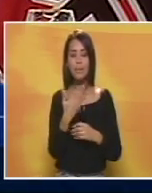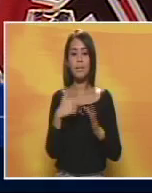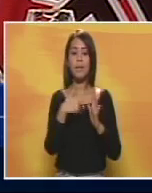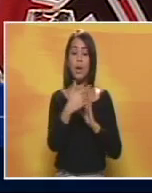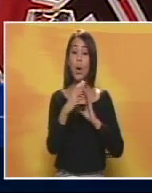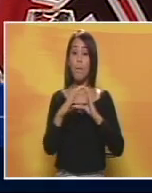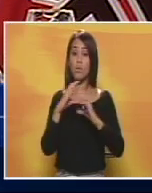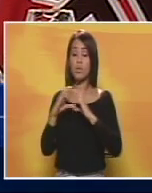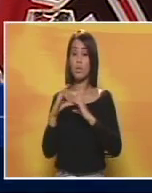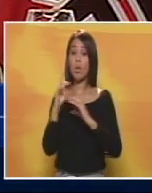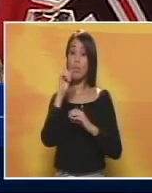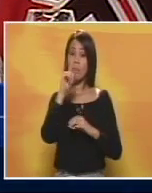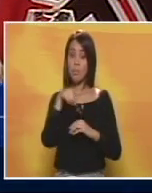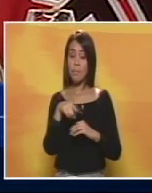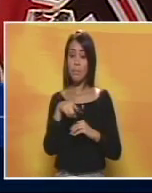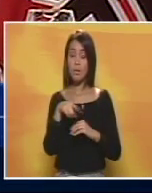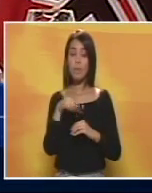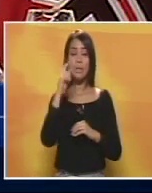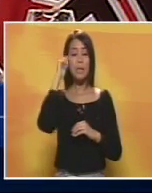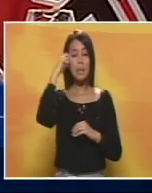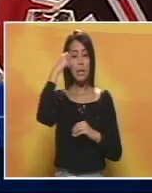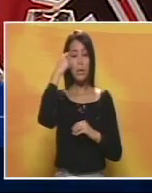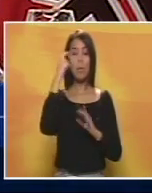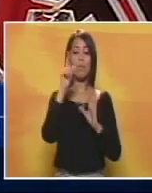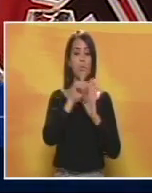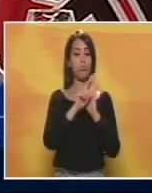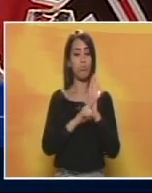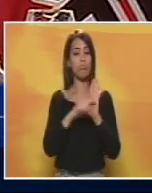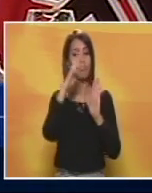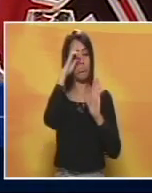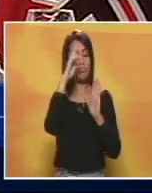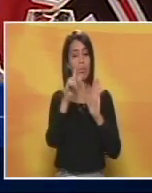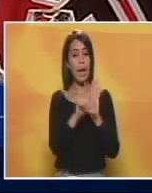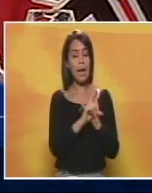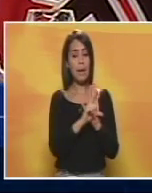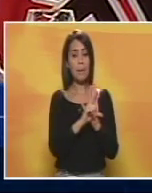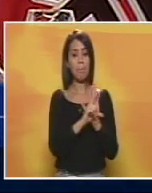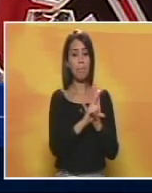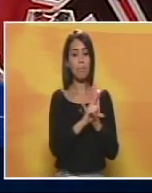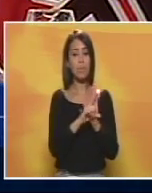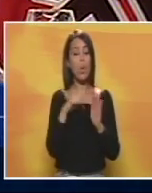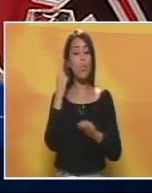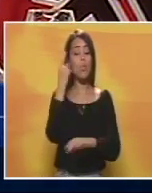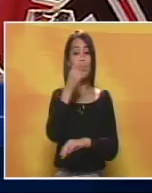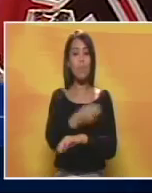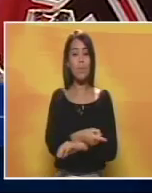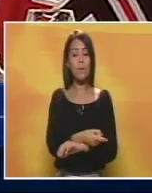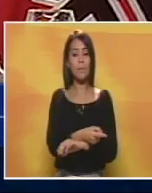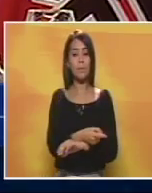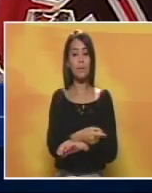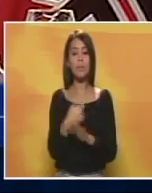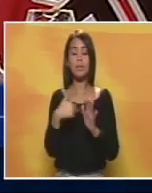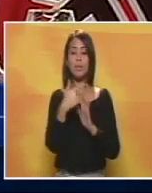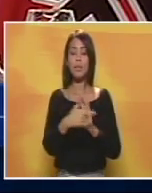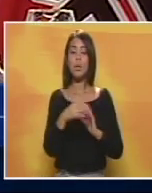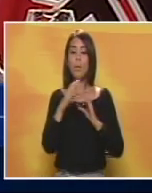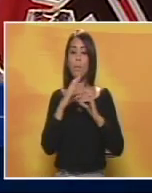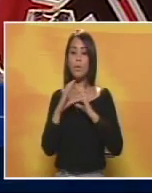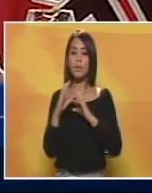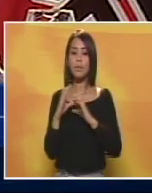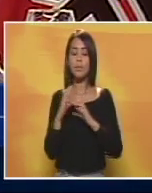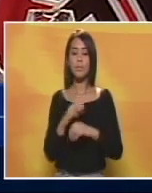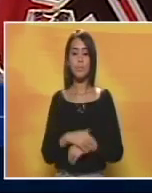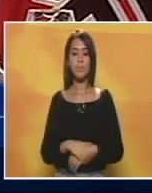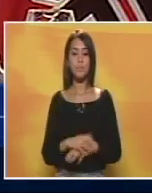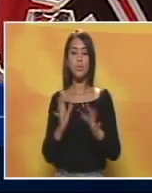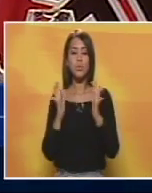de comunicación también y recordarles el cumplimiento de la ley, lo que es una obligación de los medios de comunicación realizar una